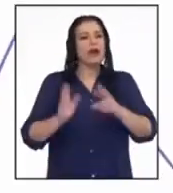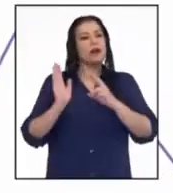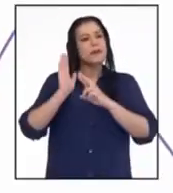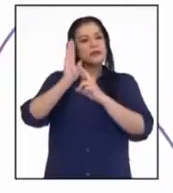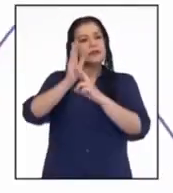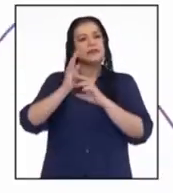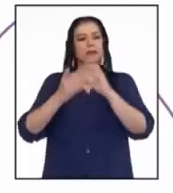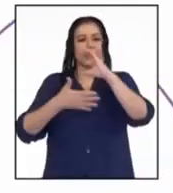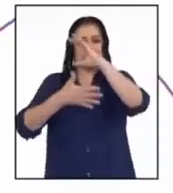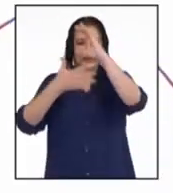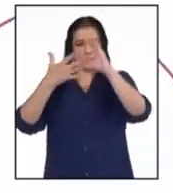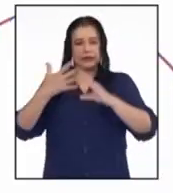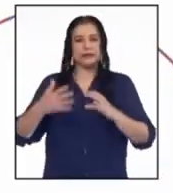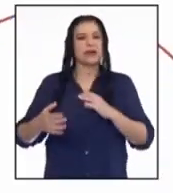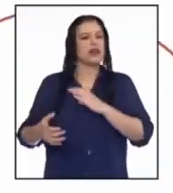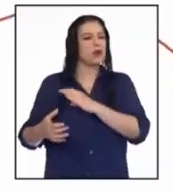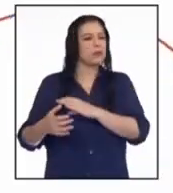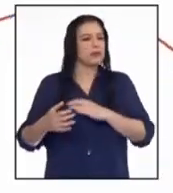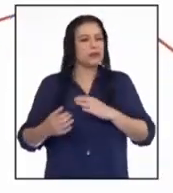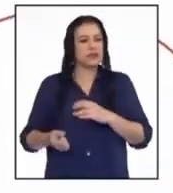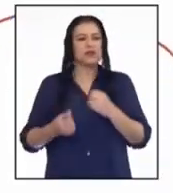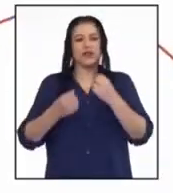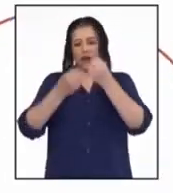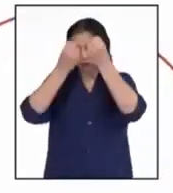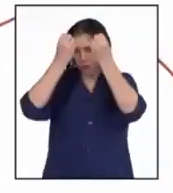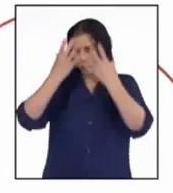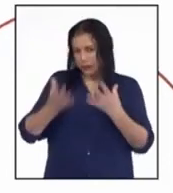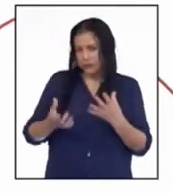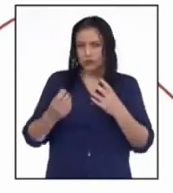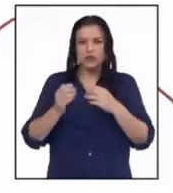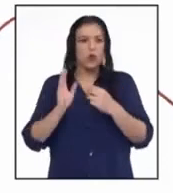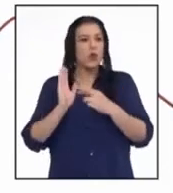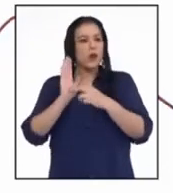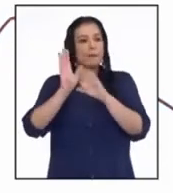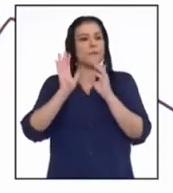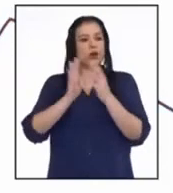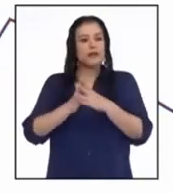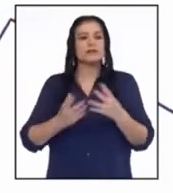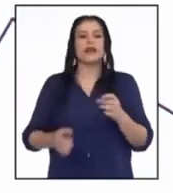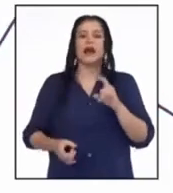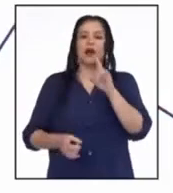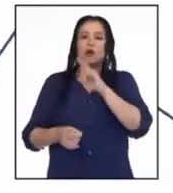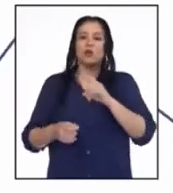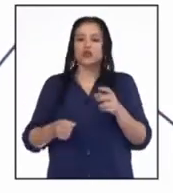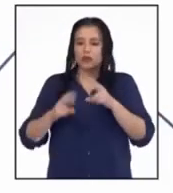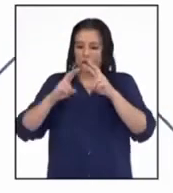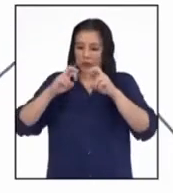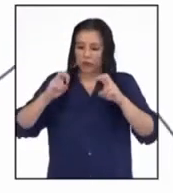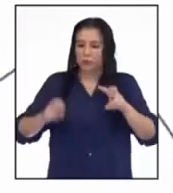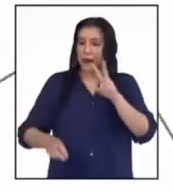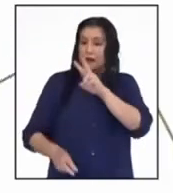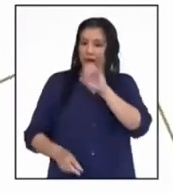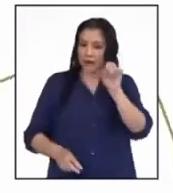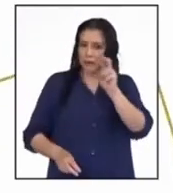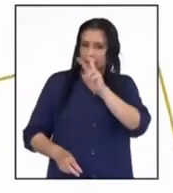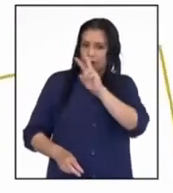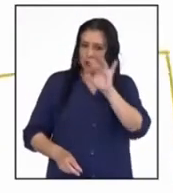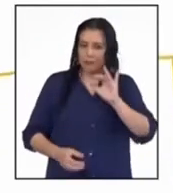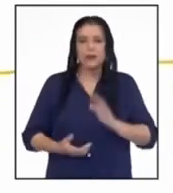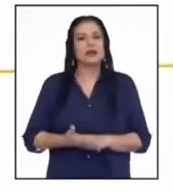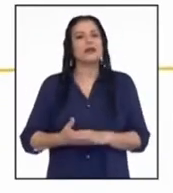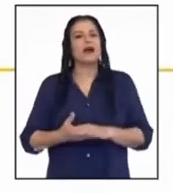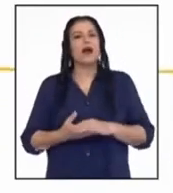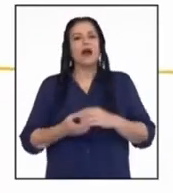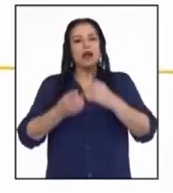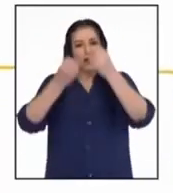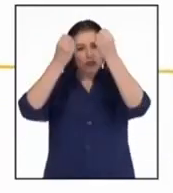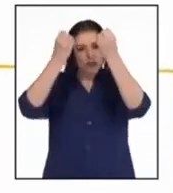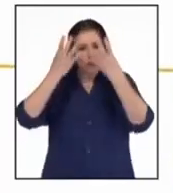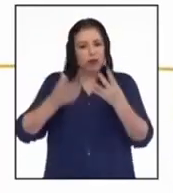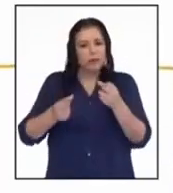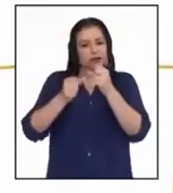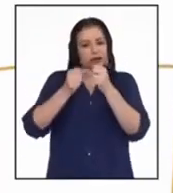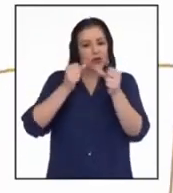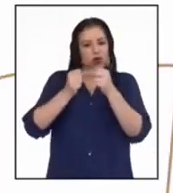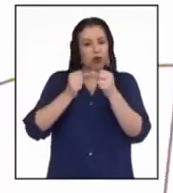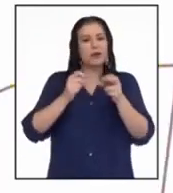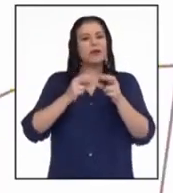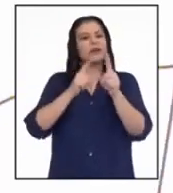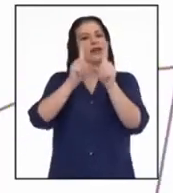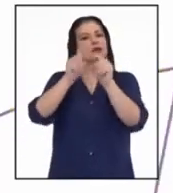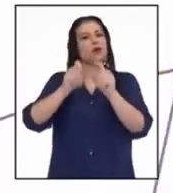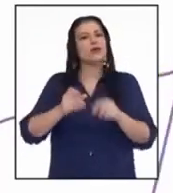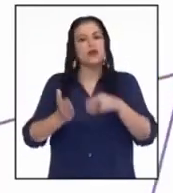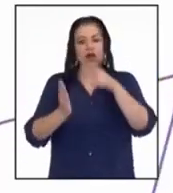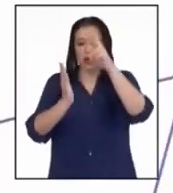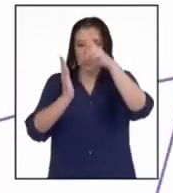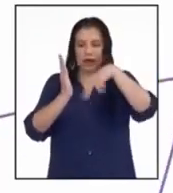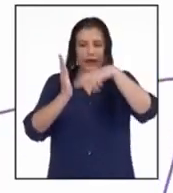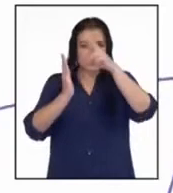Representamos las características y el comportamiento de los datos de una muestra mediante el estudio de variables. Recopilamos datos mediante encuestas y los registramos